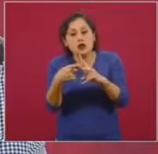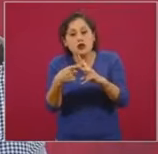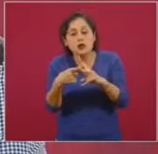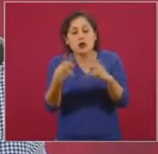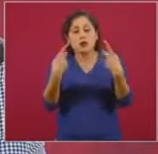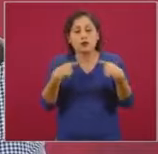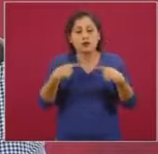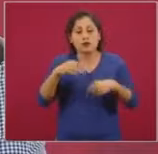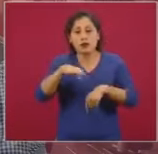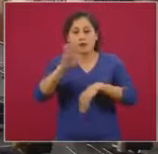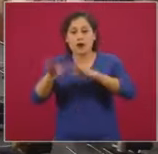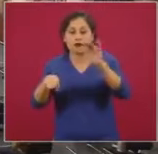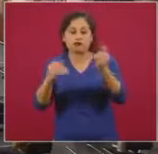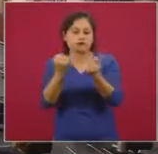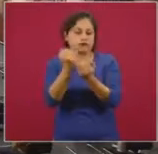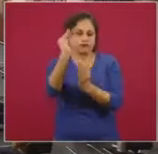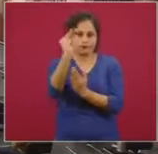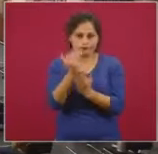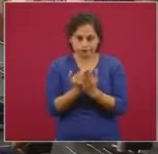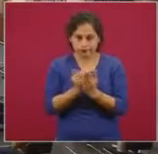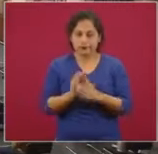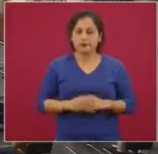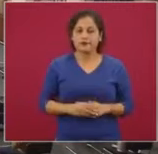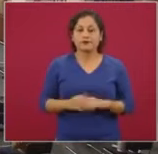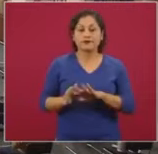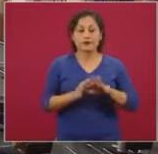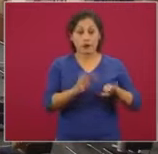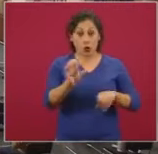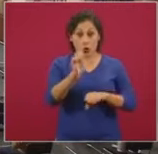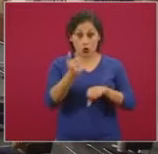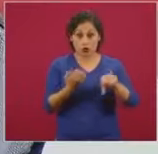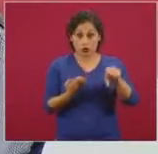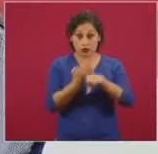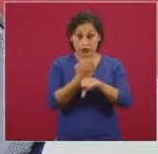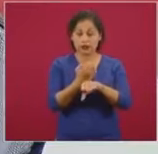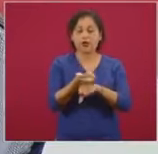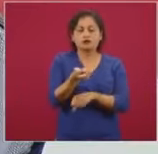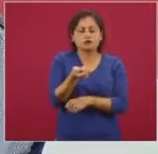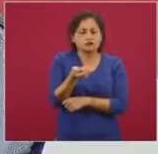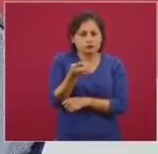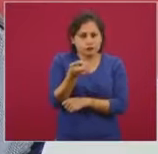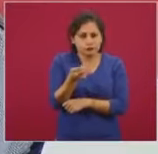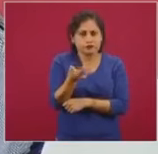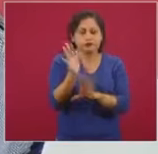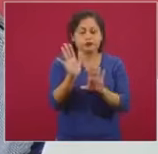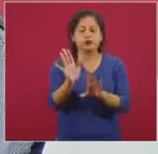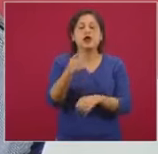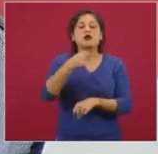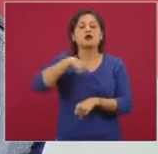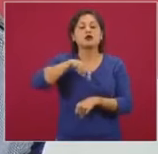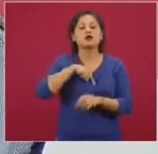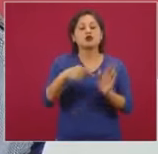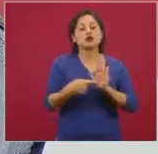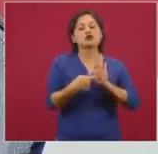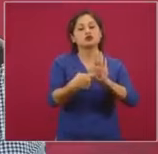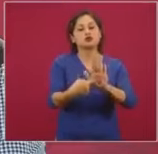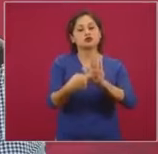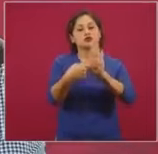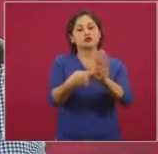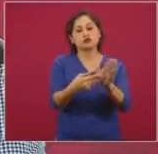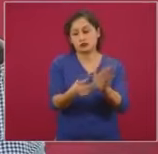las defunciones. Hay otras entidades, son pocas en este caso, las vamos a estar presentando en